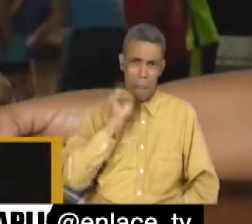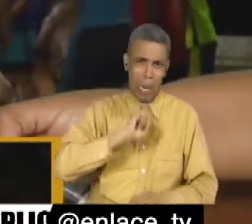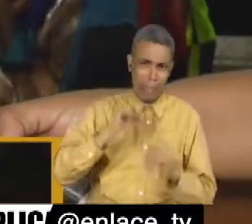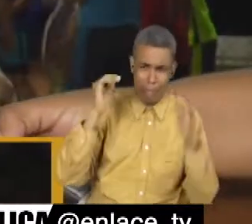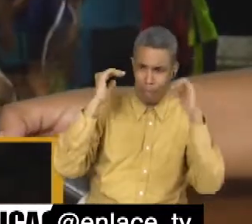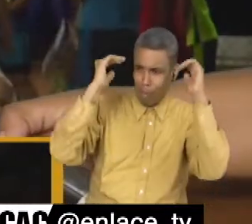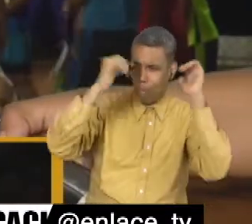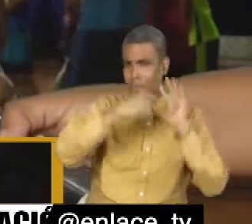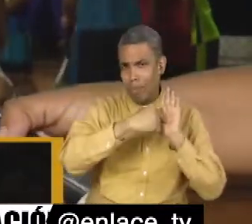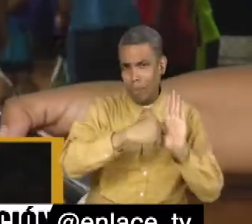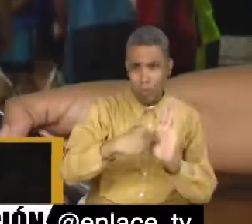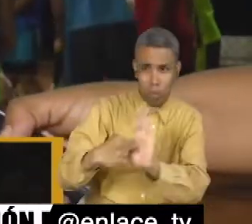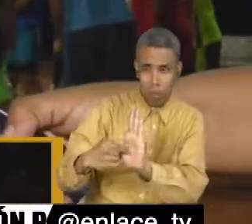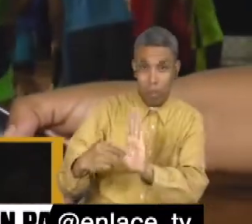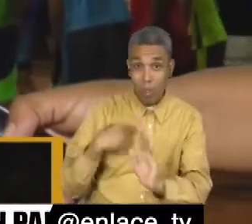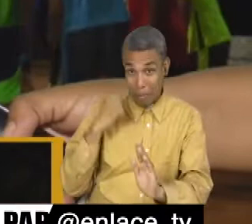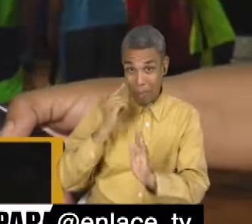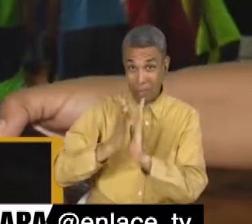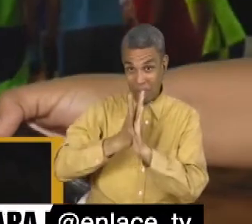Entrenando aquí